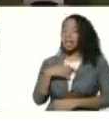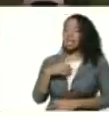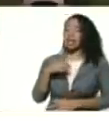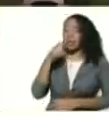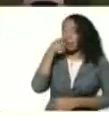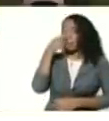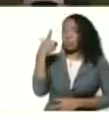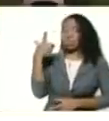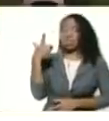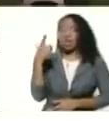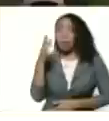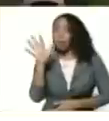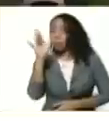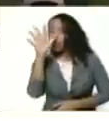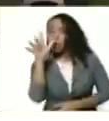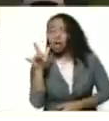ley.